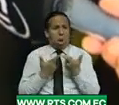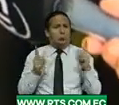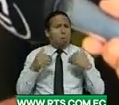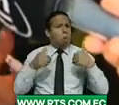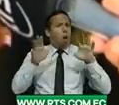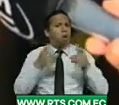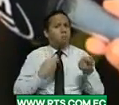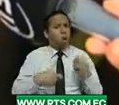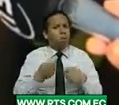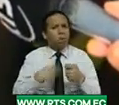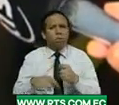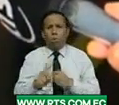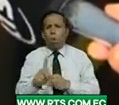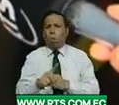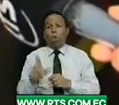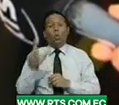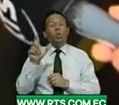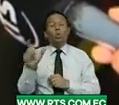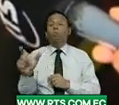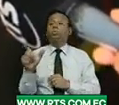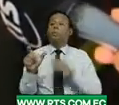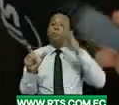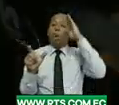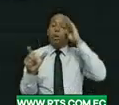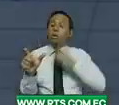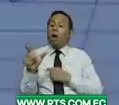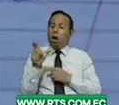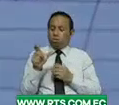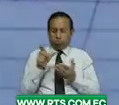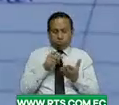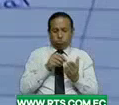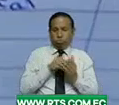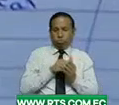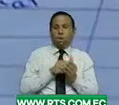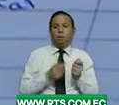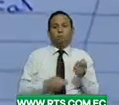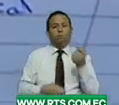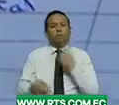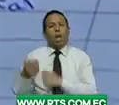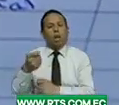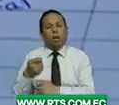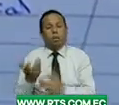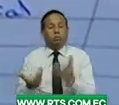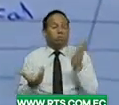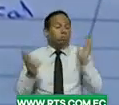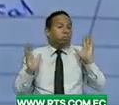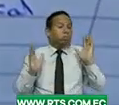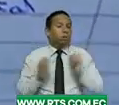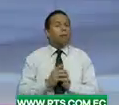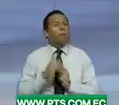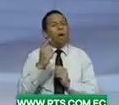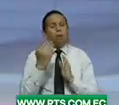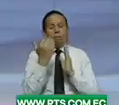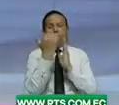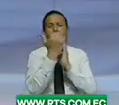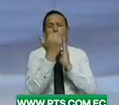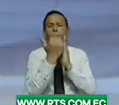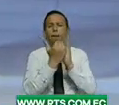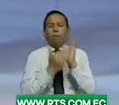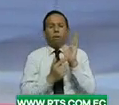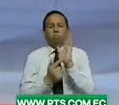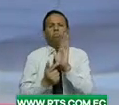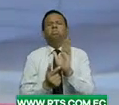que tenemos para vender al policía. Sin embargo, toda la información de esta bitácora se acumula en cada